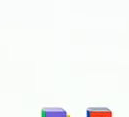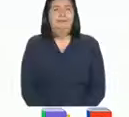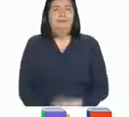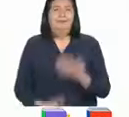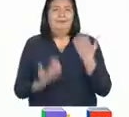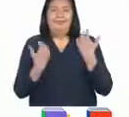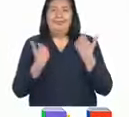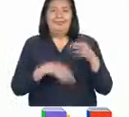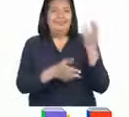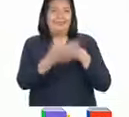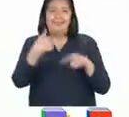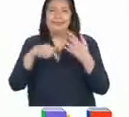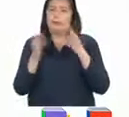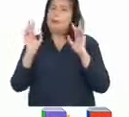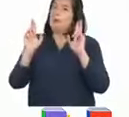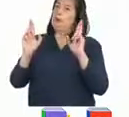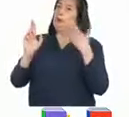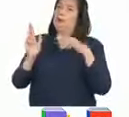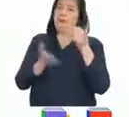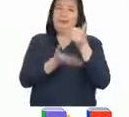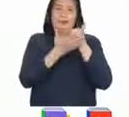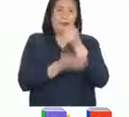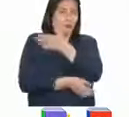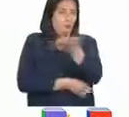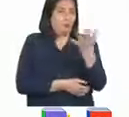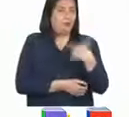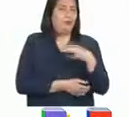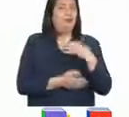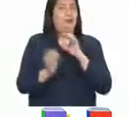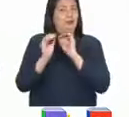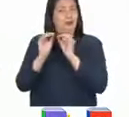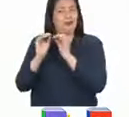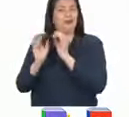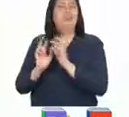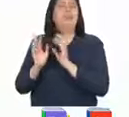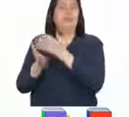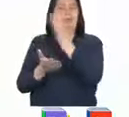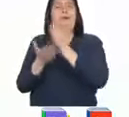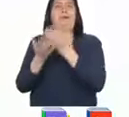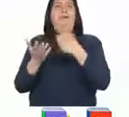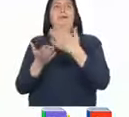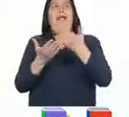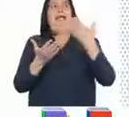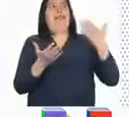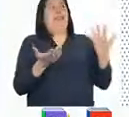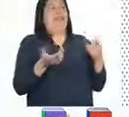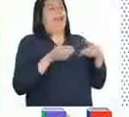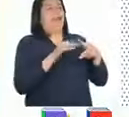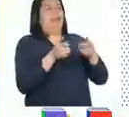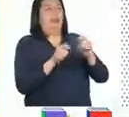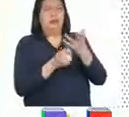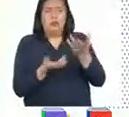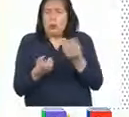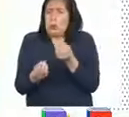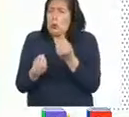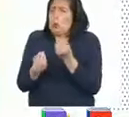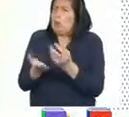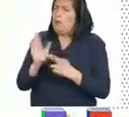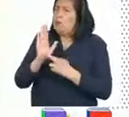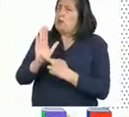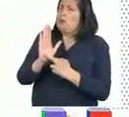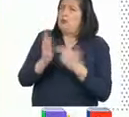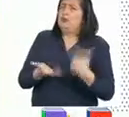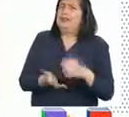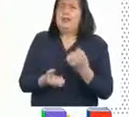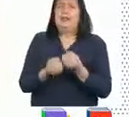Ya estamos de vuelta y por suerte con ayuda de ustedes podré resolver el problema que me agobiaba antes de la pausa. ¿Cómo representar la